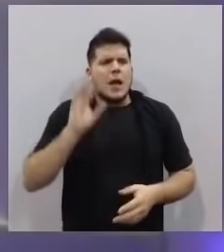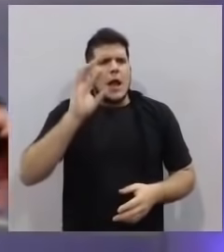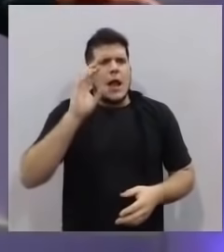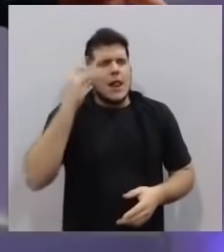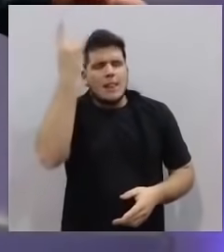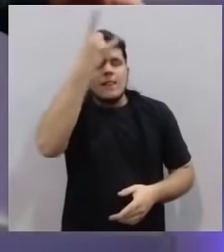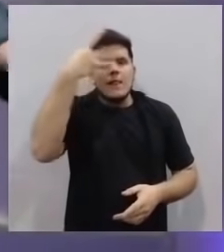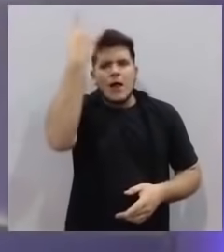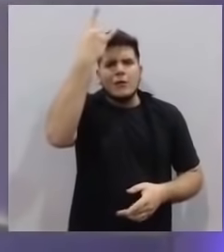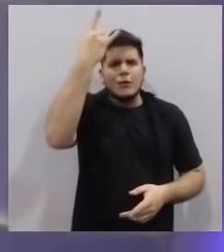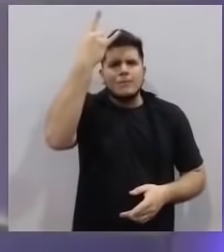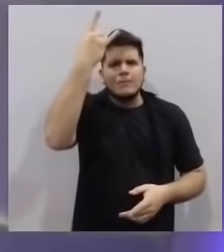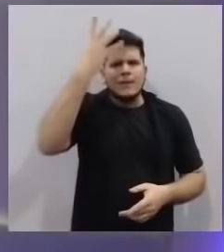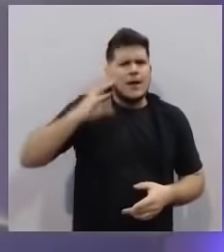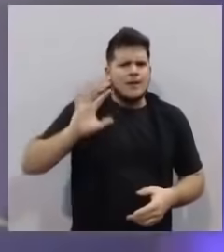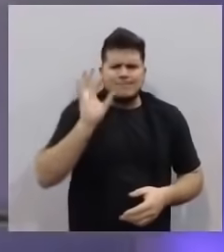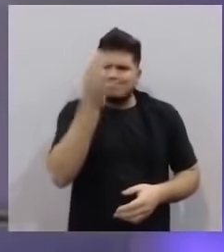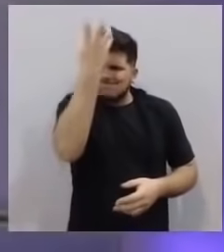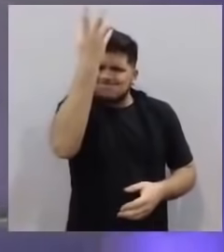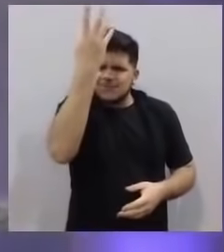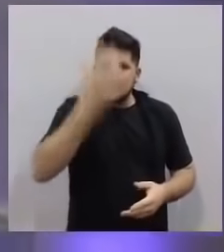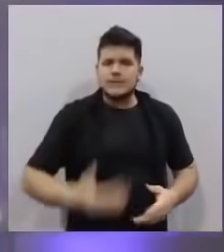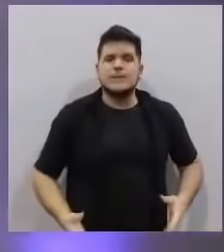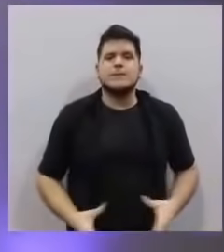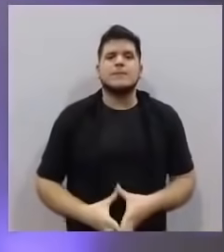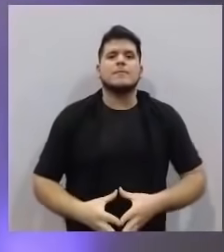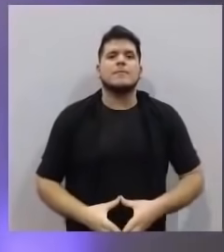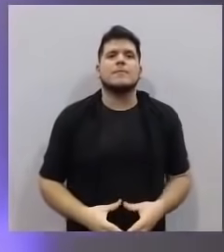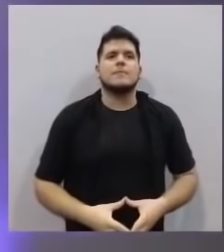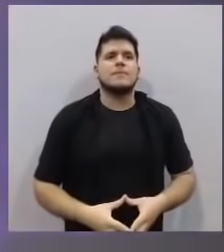todas mis cosas son tuyas